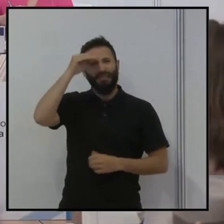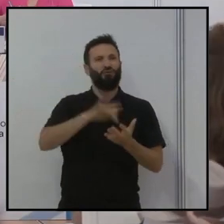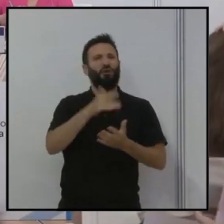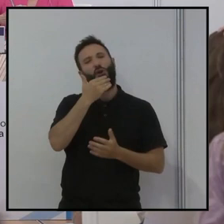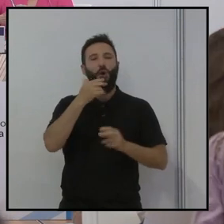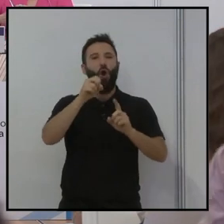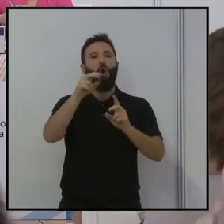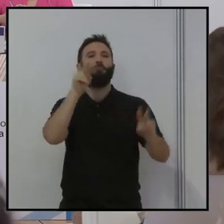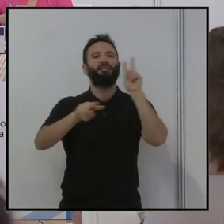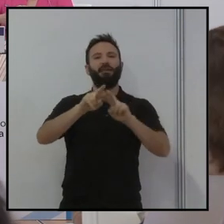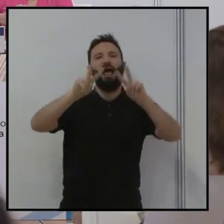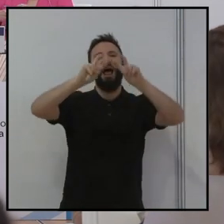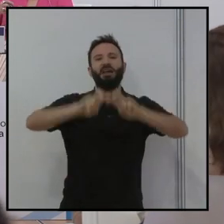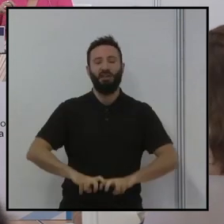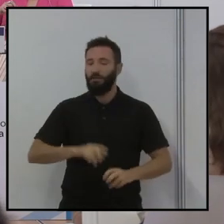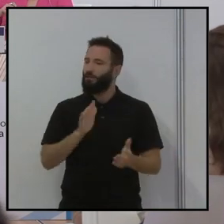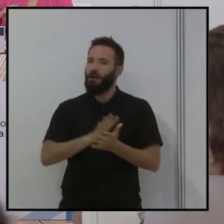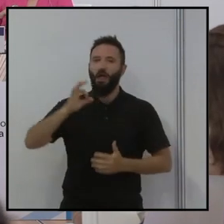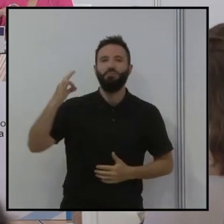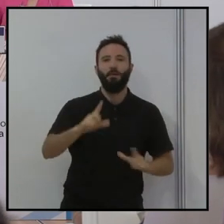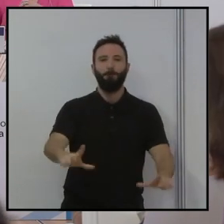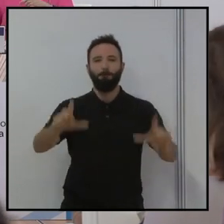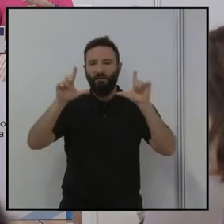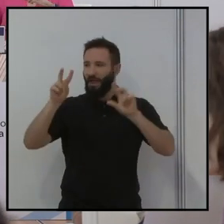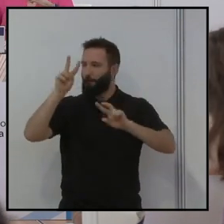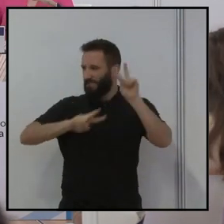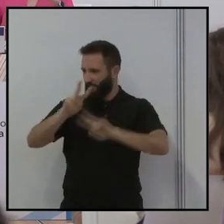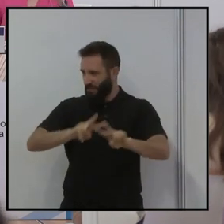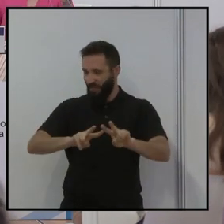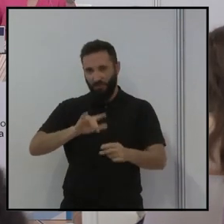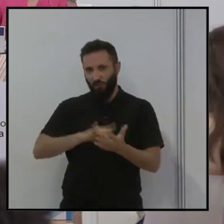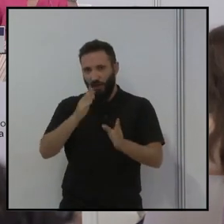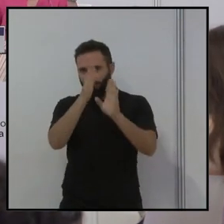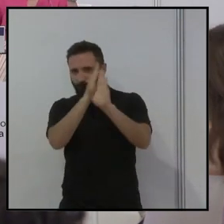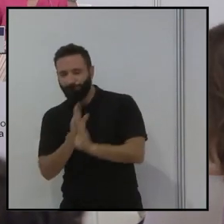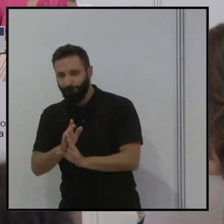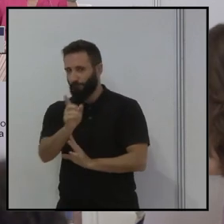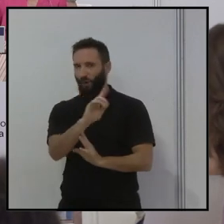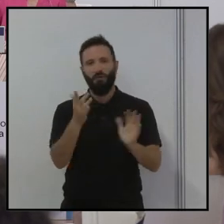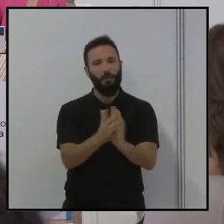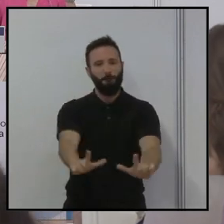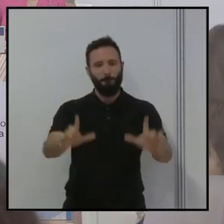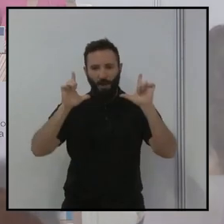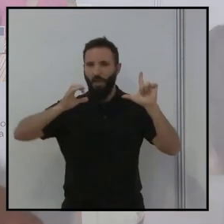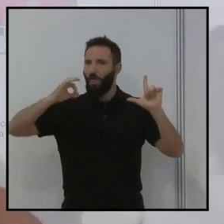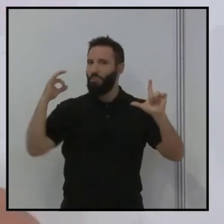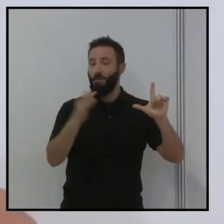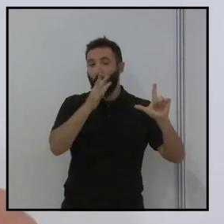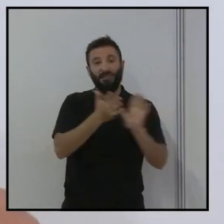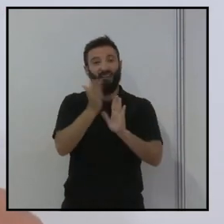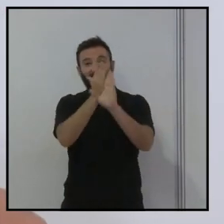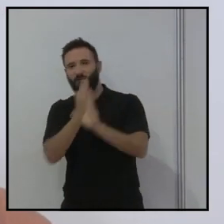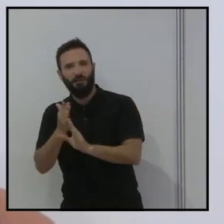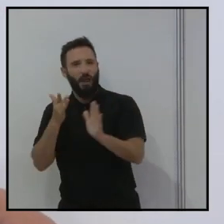banalizada? La clave es la visibilidad. Tiene que haber visibilidad, no puede ser que no se esconda. Eso es lo que decíamos del suicidio, es una cosa completamente absurda. Hay que